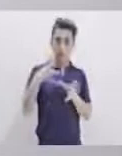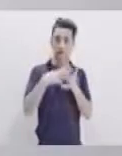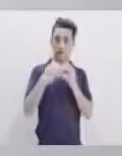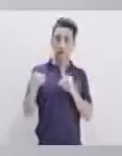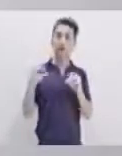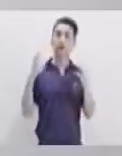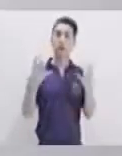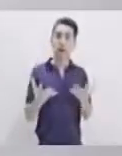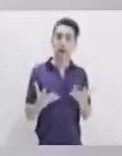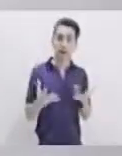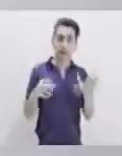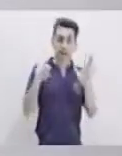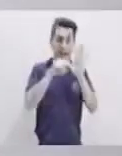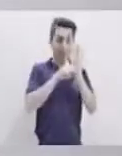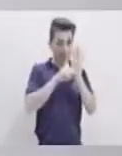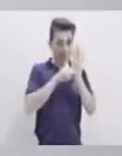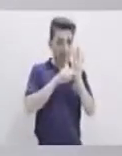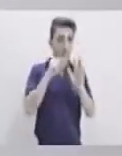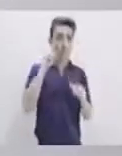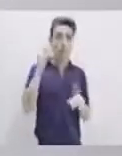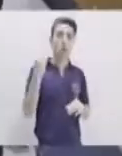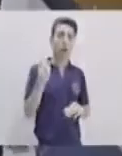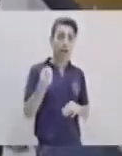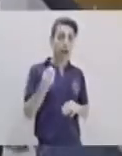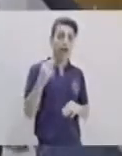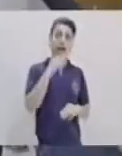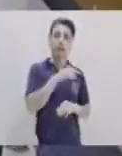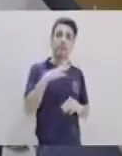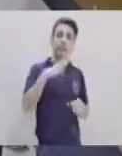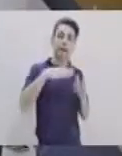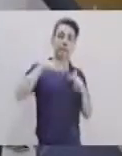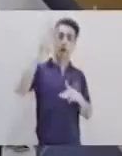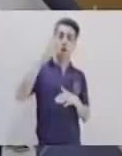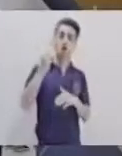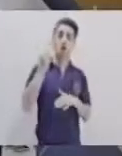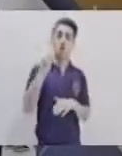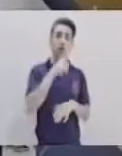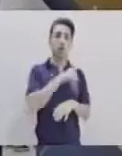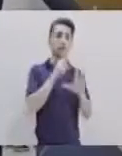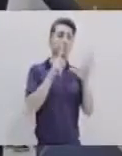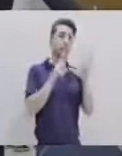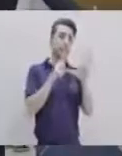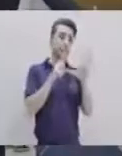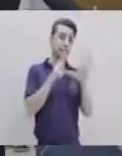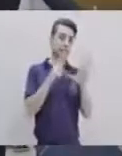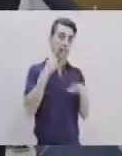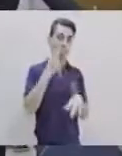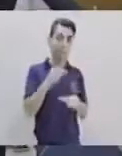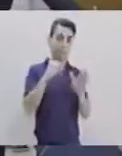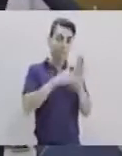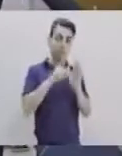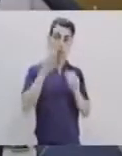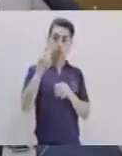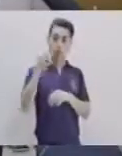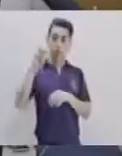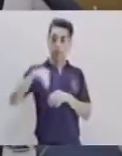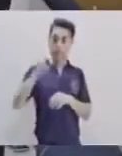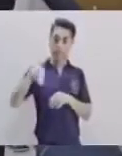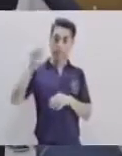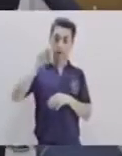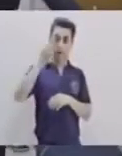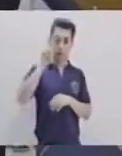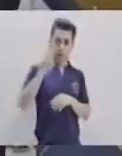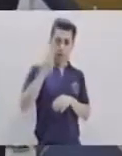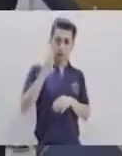va a quedar el resultado negativo porque tenía mayor valor absoluto el 6 menos 2m cuadrado.